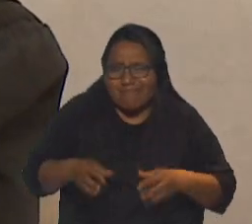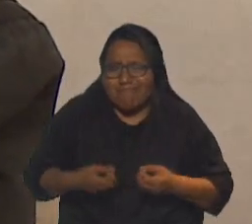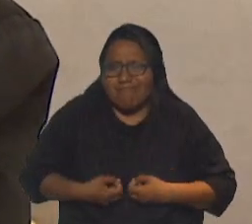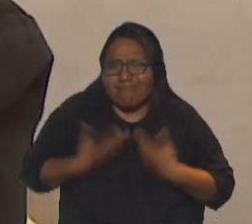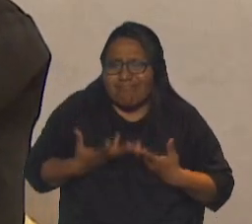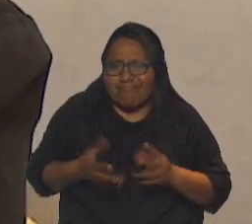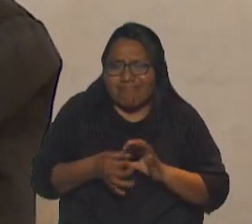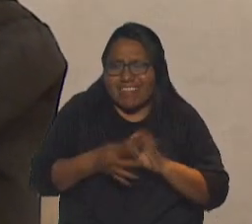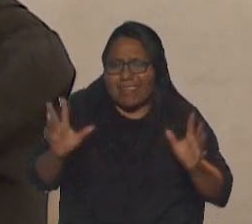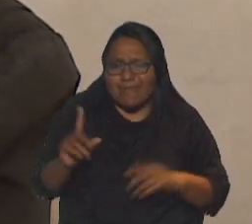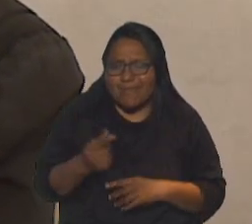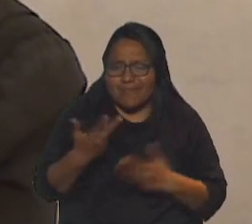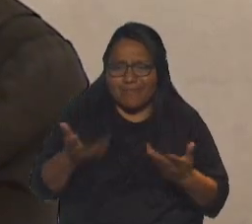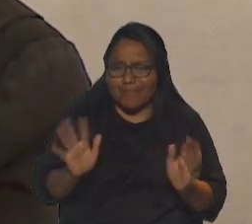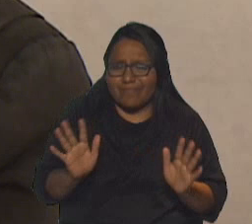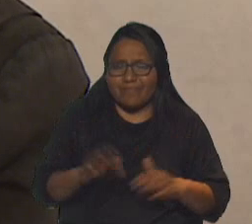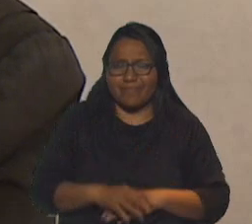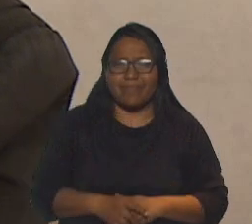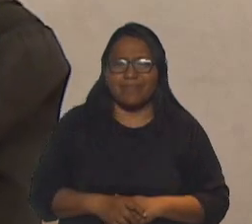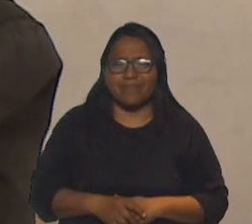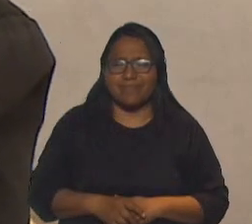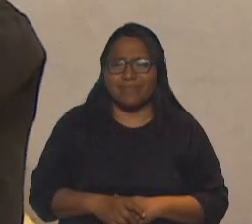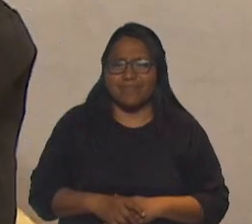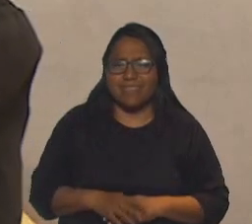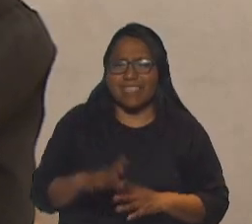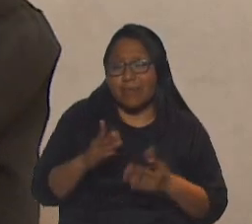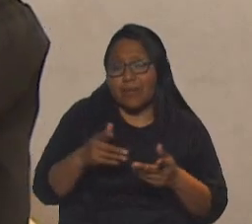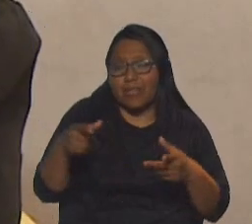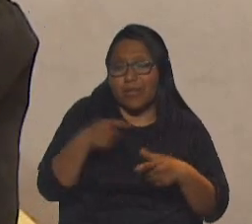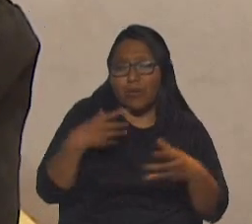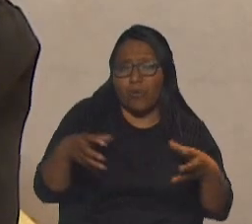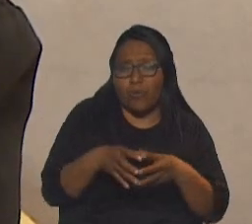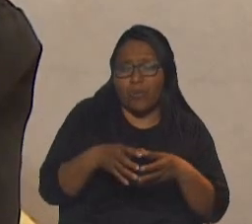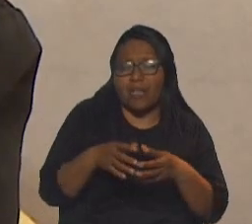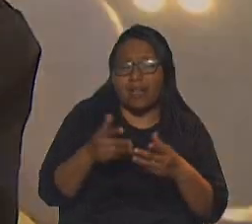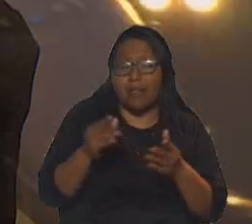libertad es una sola. Y Airbag, bueno, tenemos un disco que se